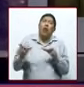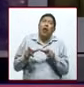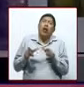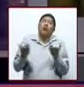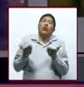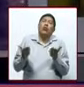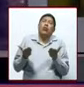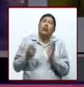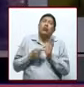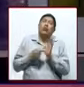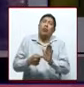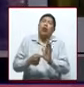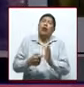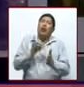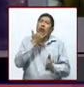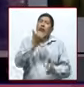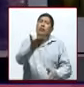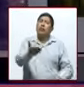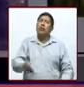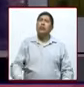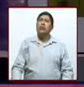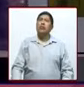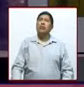los detalles en el lugar.